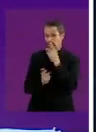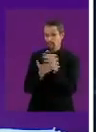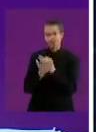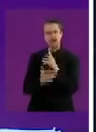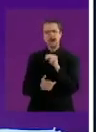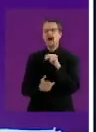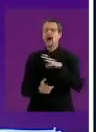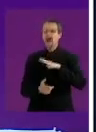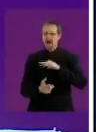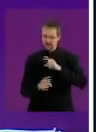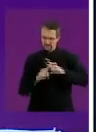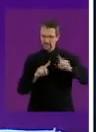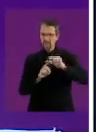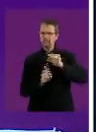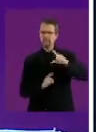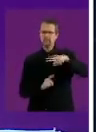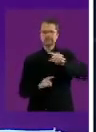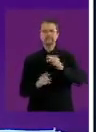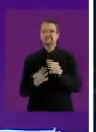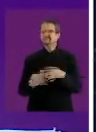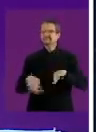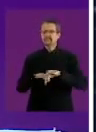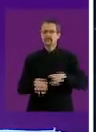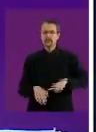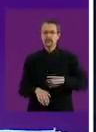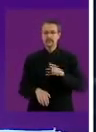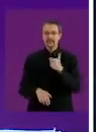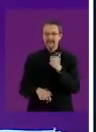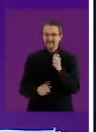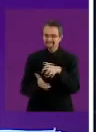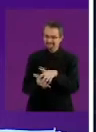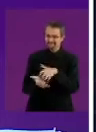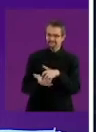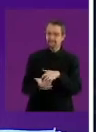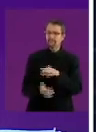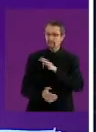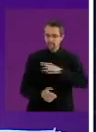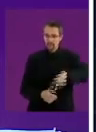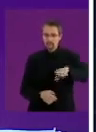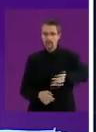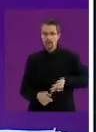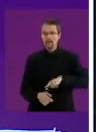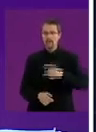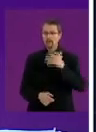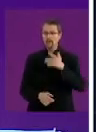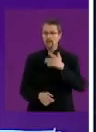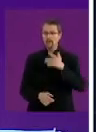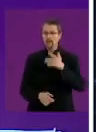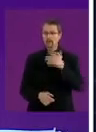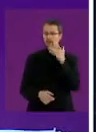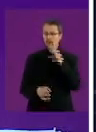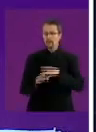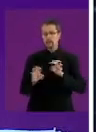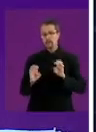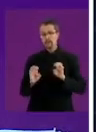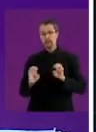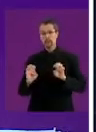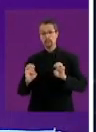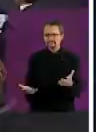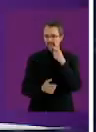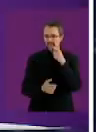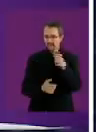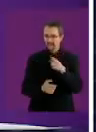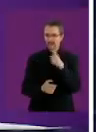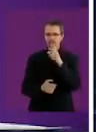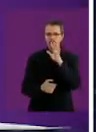posterior eh en el los 30 millones de votos de López Obrador hay que restarle a los que están decepcionados del